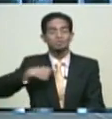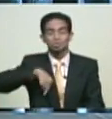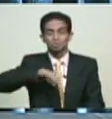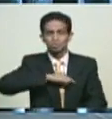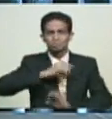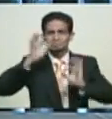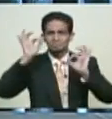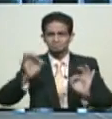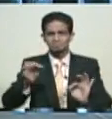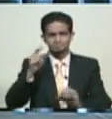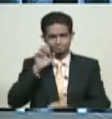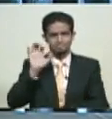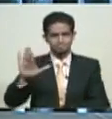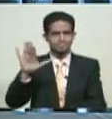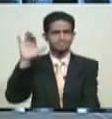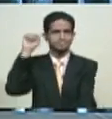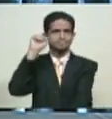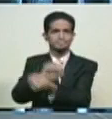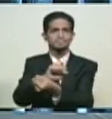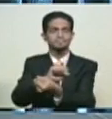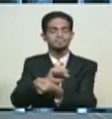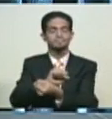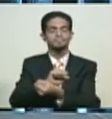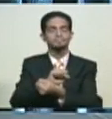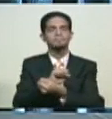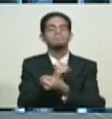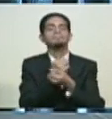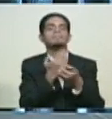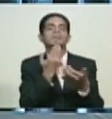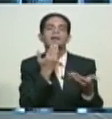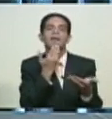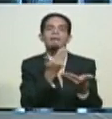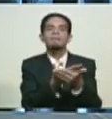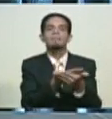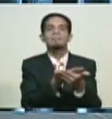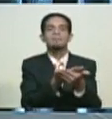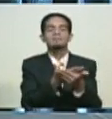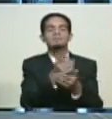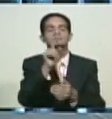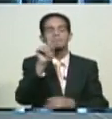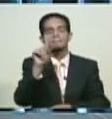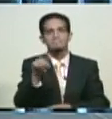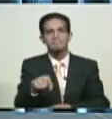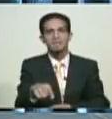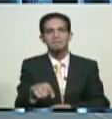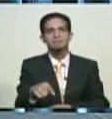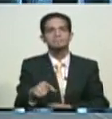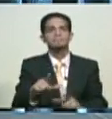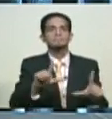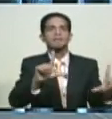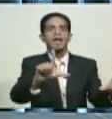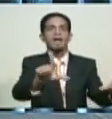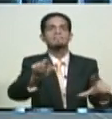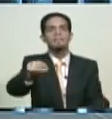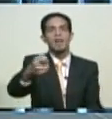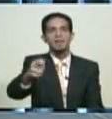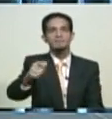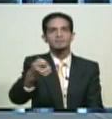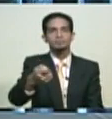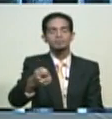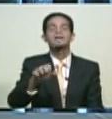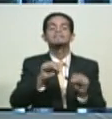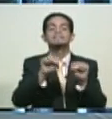llegaremos a ello bueno agradezco mucho también a las televisoras del sistema